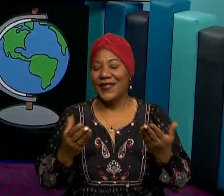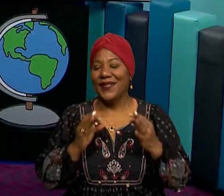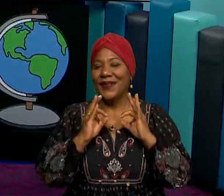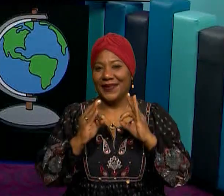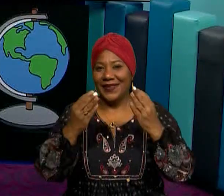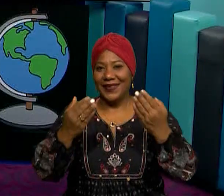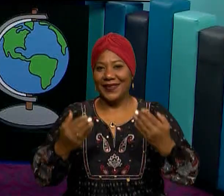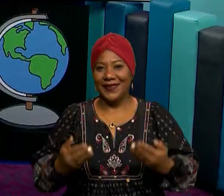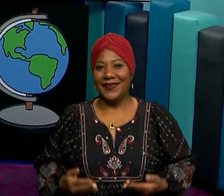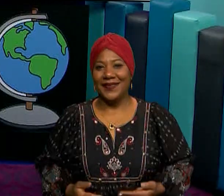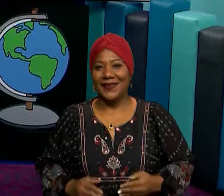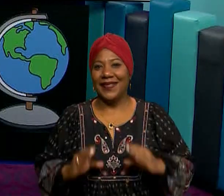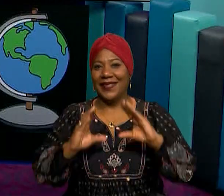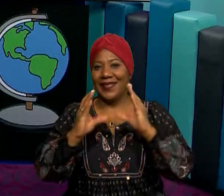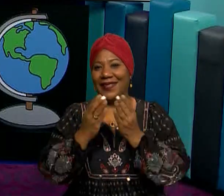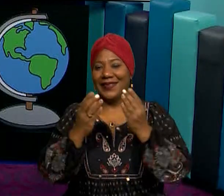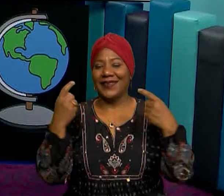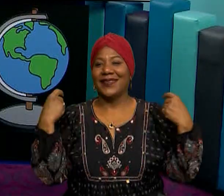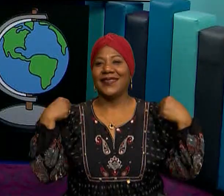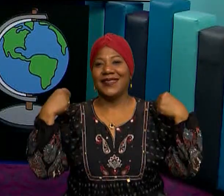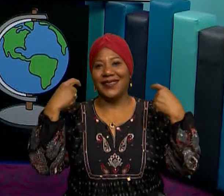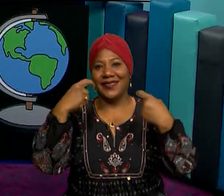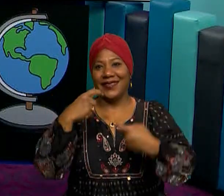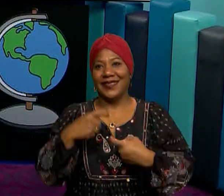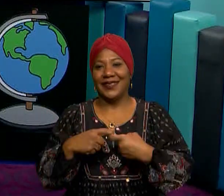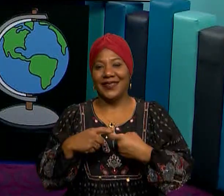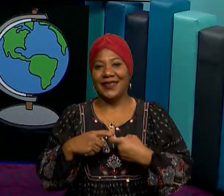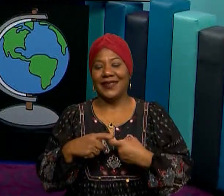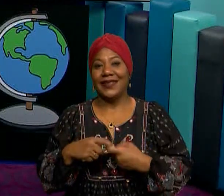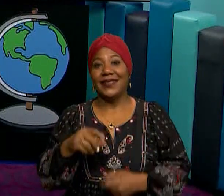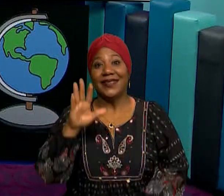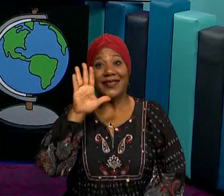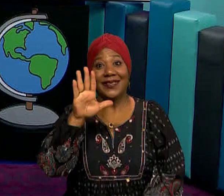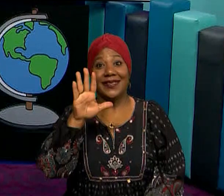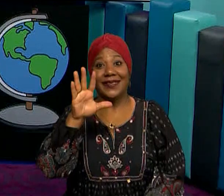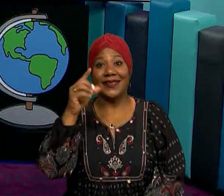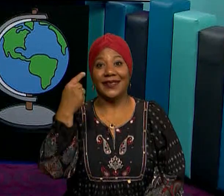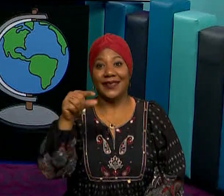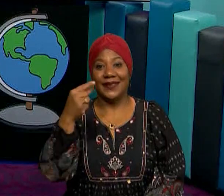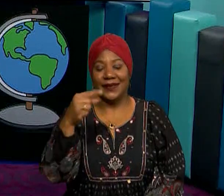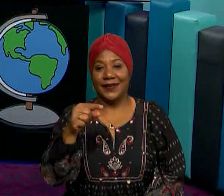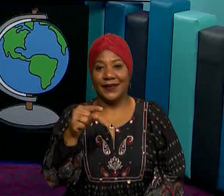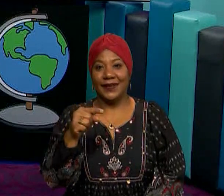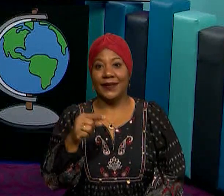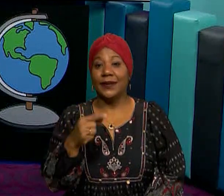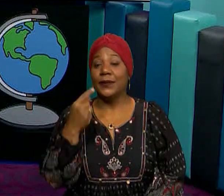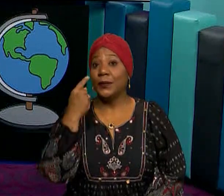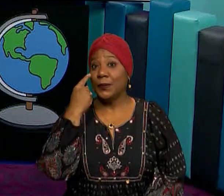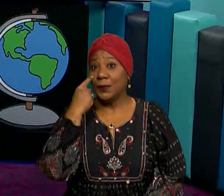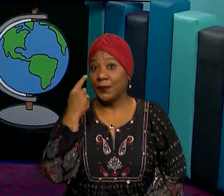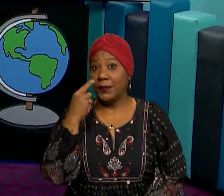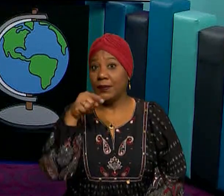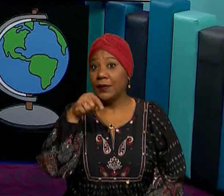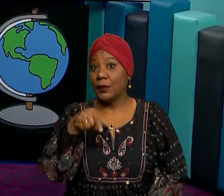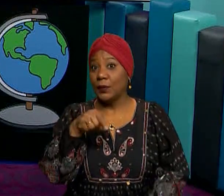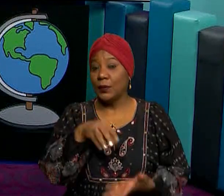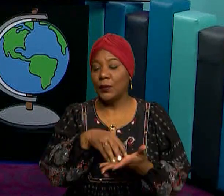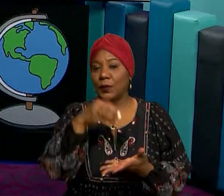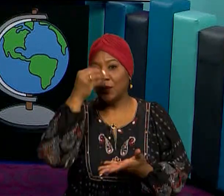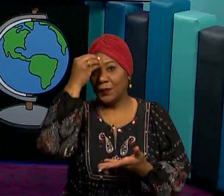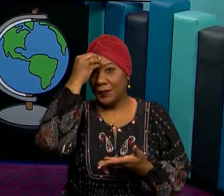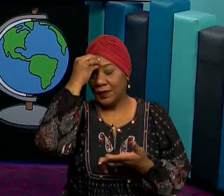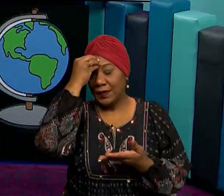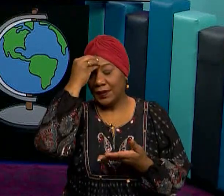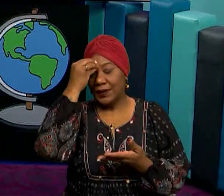Bienvenidos una vez más a su clase de español de quinto grado. En el día de hoy, la maestra